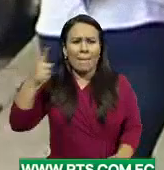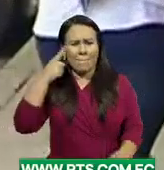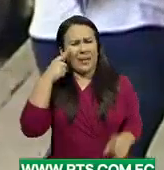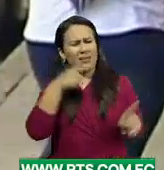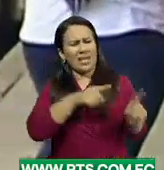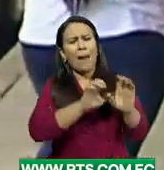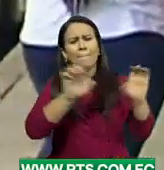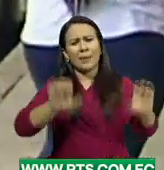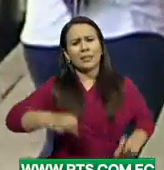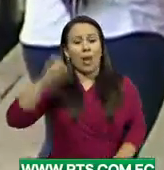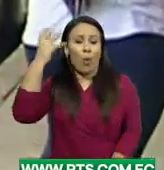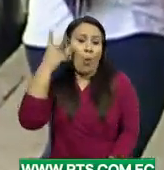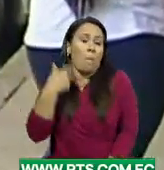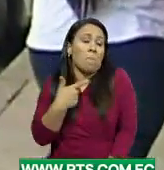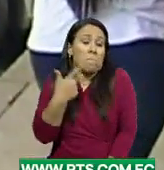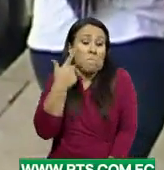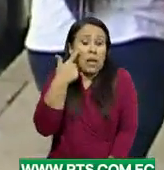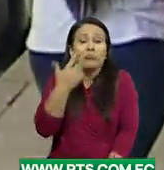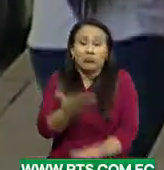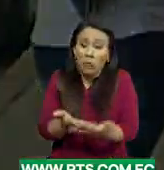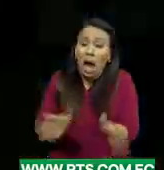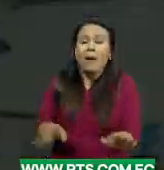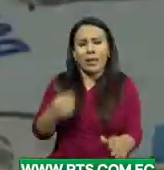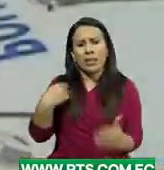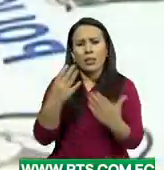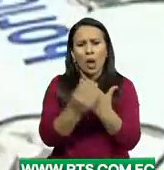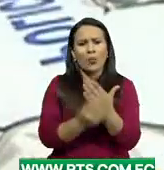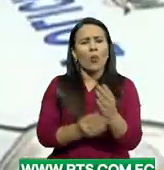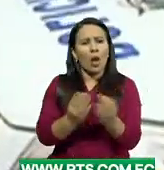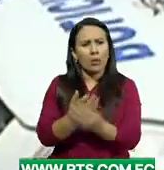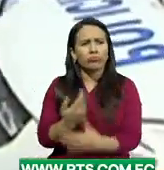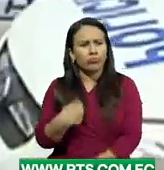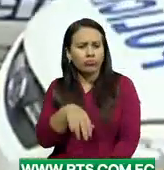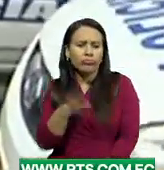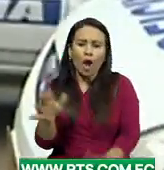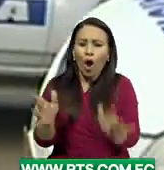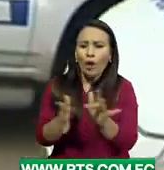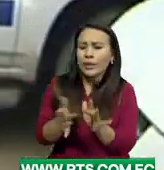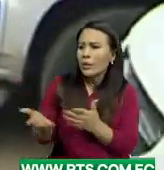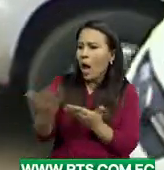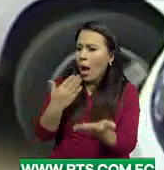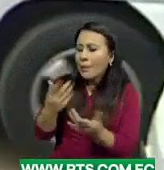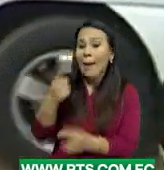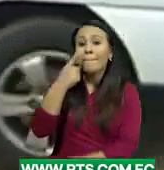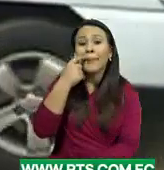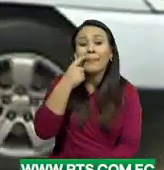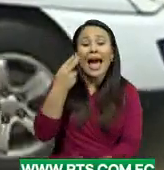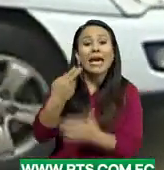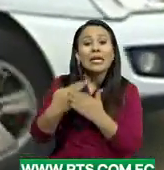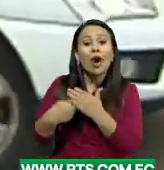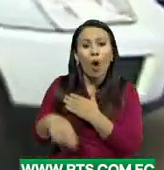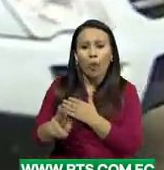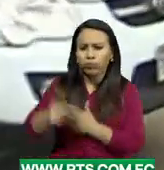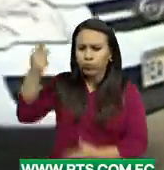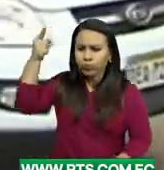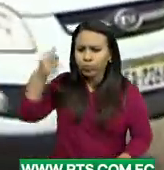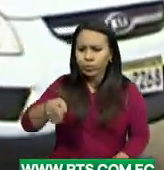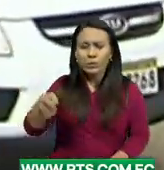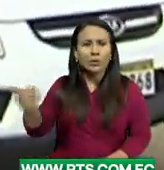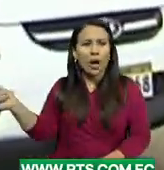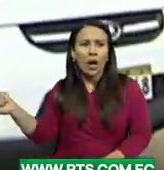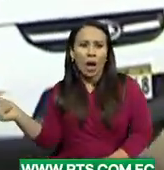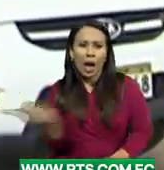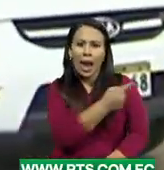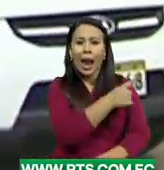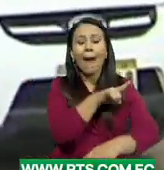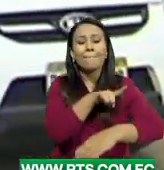de empresa eléctrica, algo así. Claro, y traían guantes y todo. Una vez que tomaron contacto con padre e hijo, los obligaron a trasladarse hasta